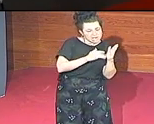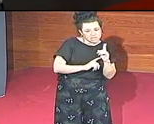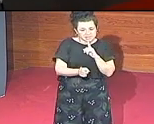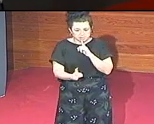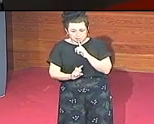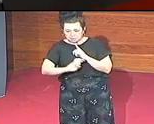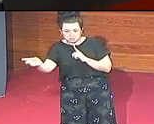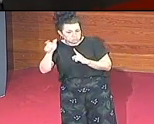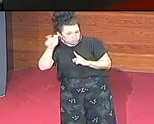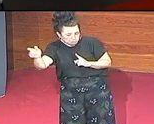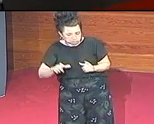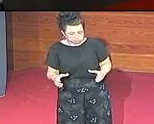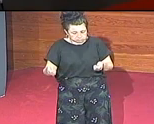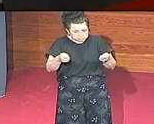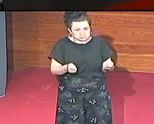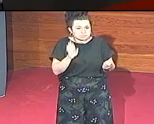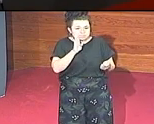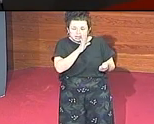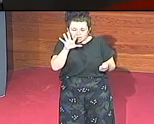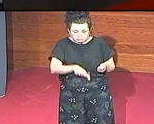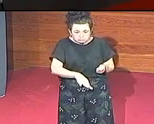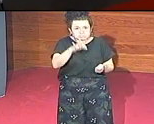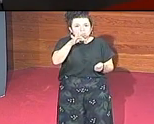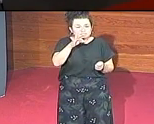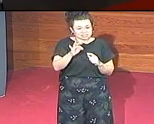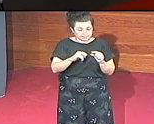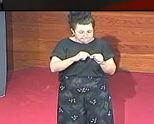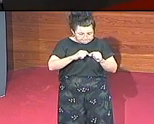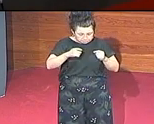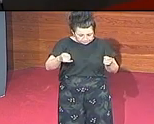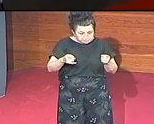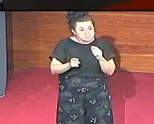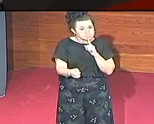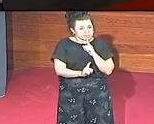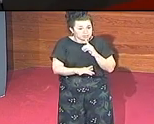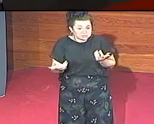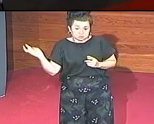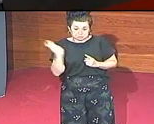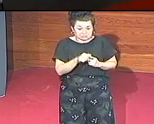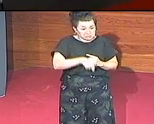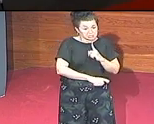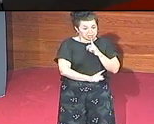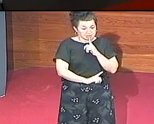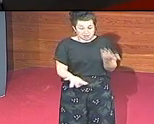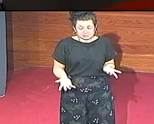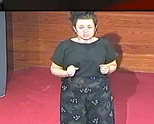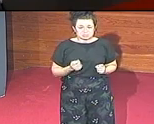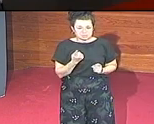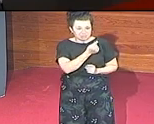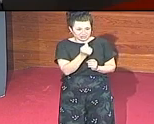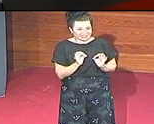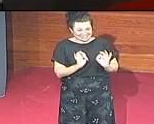en mi madre pues que sacó un papelito y salió bilbao y sevilla una vilo entonces lo primero que el tinte que